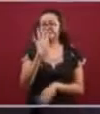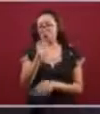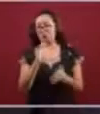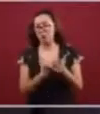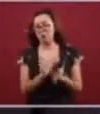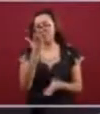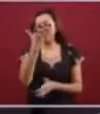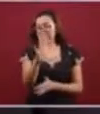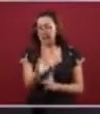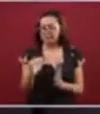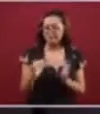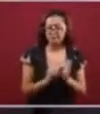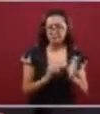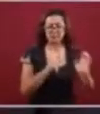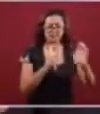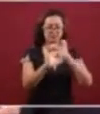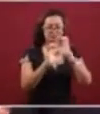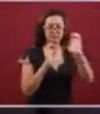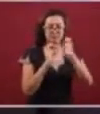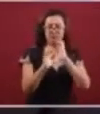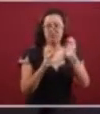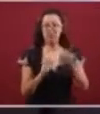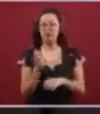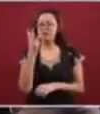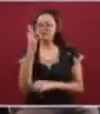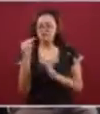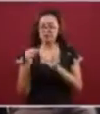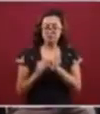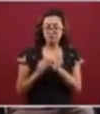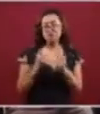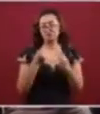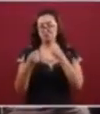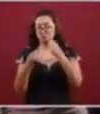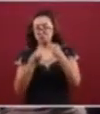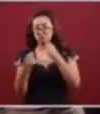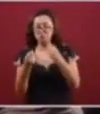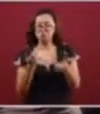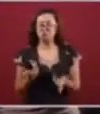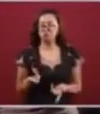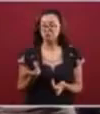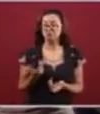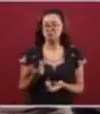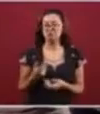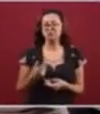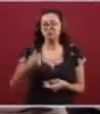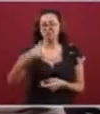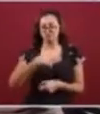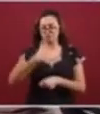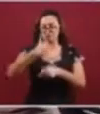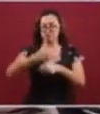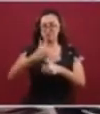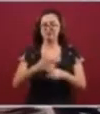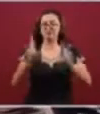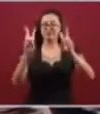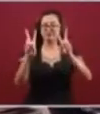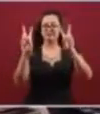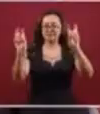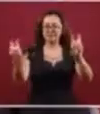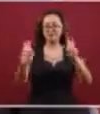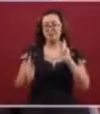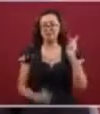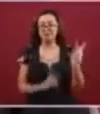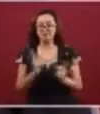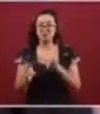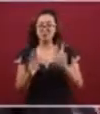10,000 entrevistas. Pero me refiero a que Notimex va a hacer la investigación. Sí, pero yo estoy aquí para responder sobre el tema,